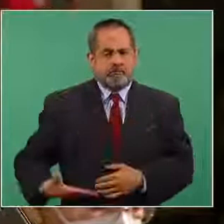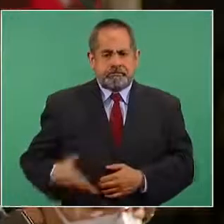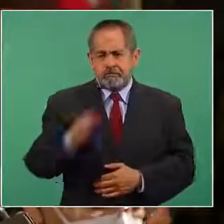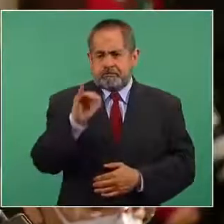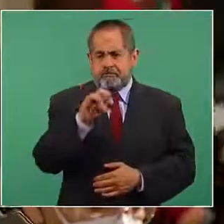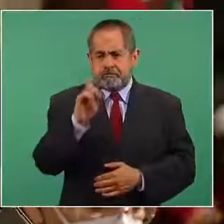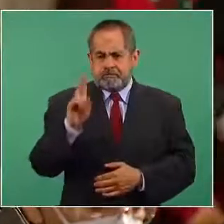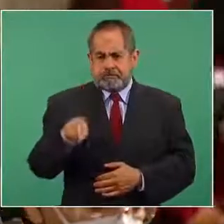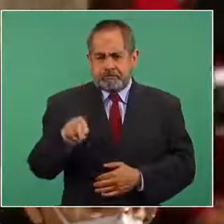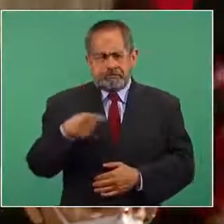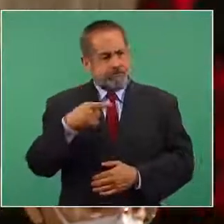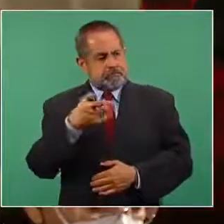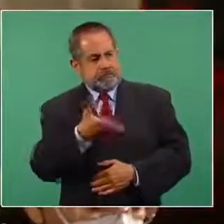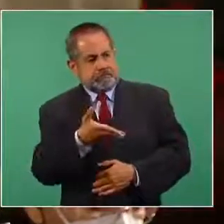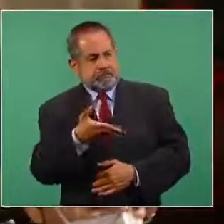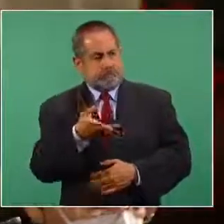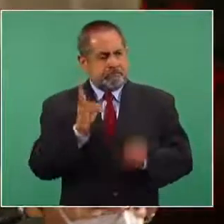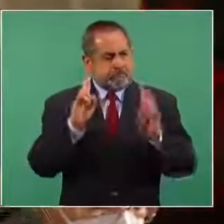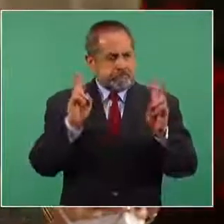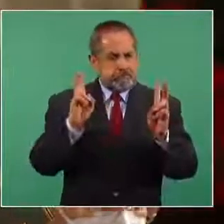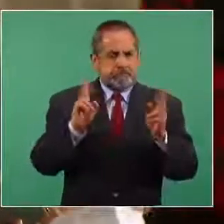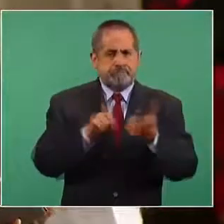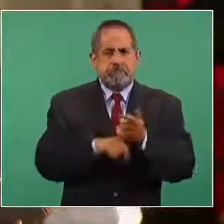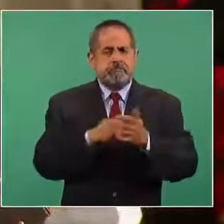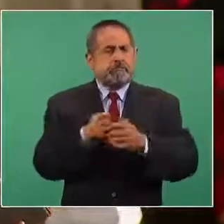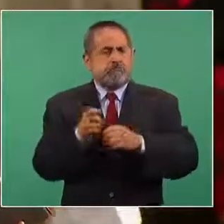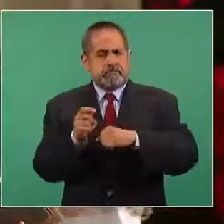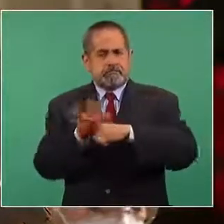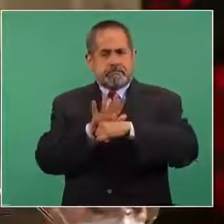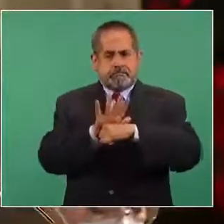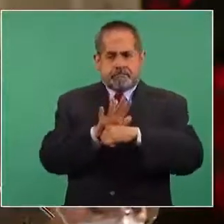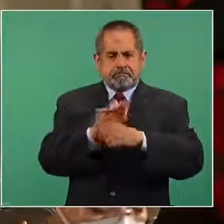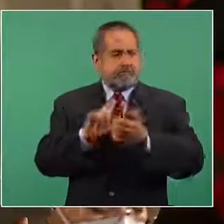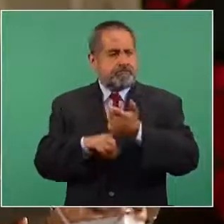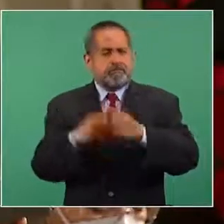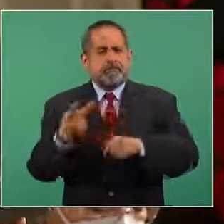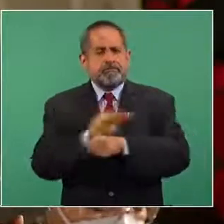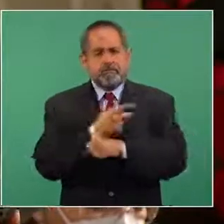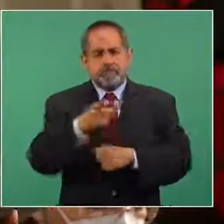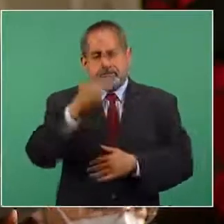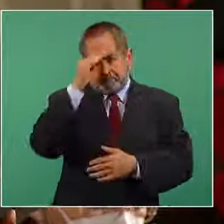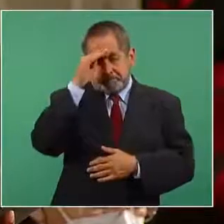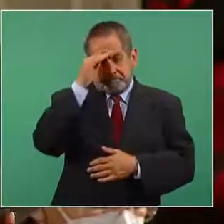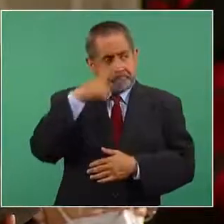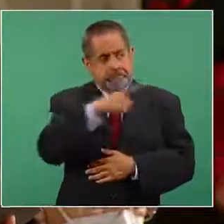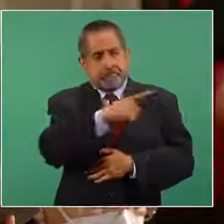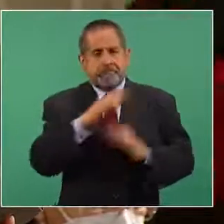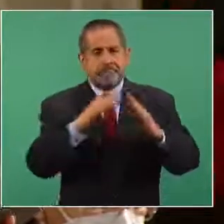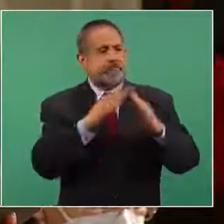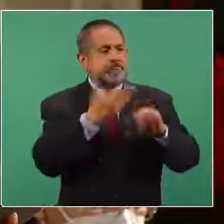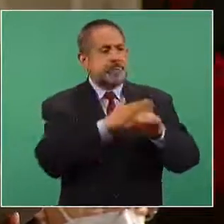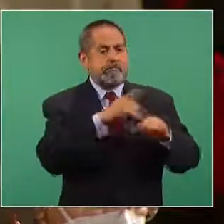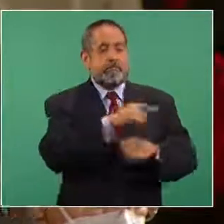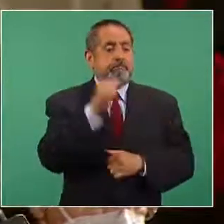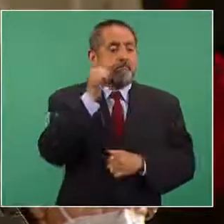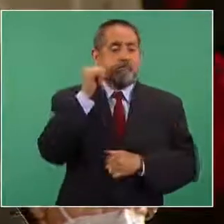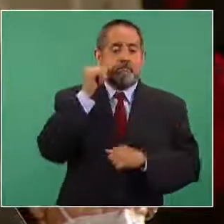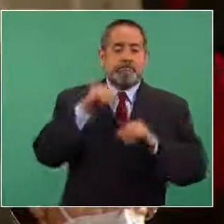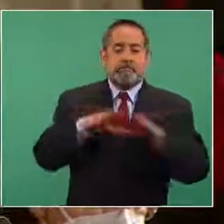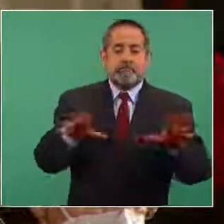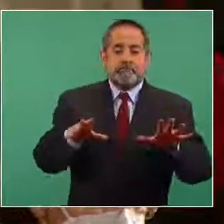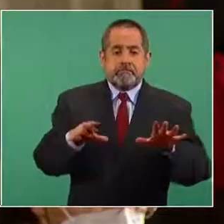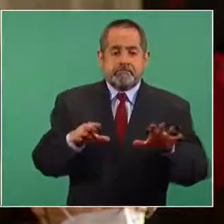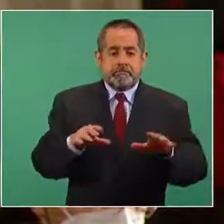y dado que tocaron el tema de la pandemia, ¿qué opinión le merece que la Casa Blanca haya declarado ayer que Estados Unidos no